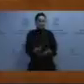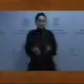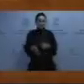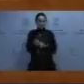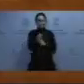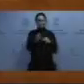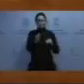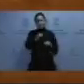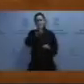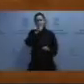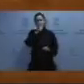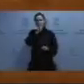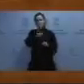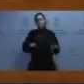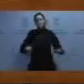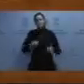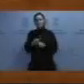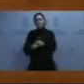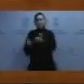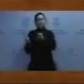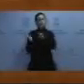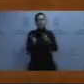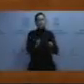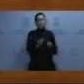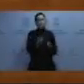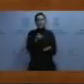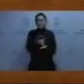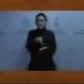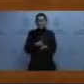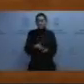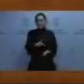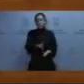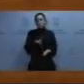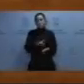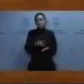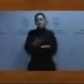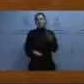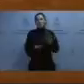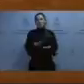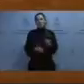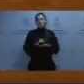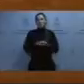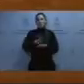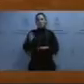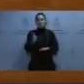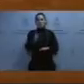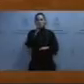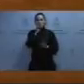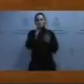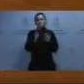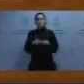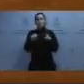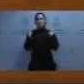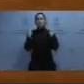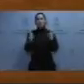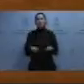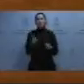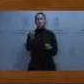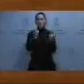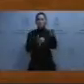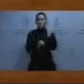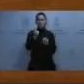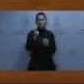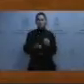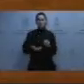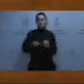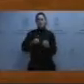los mayores y sus familias, miles que están sufriendo una situación injusta que puede arruinar su economía y, lo más